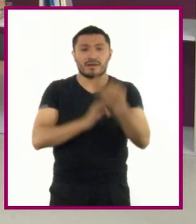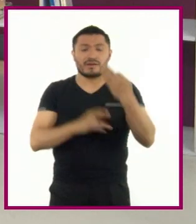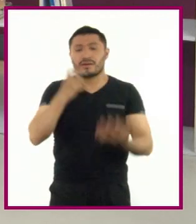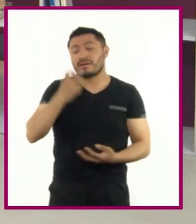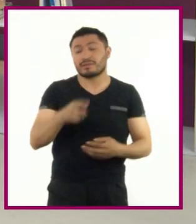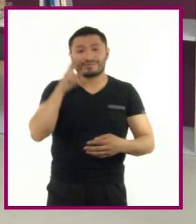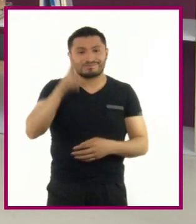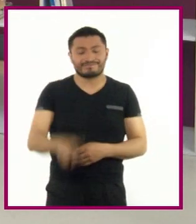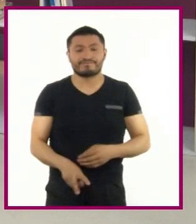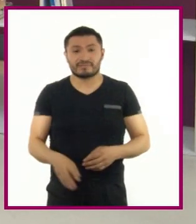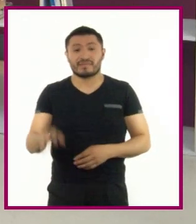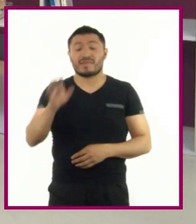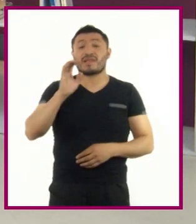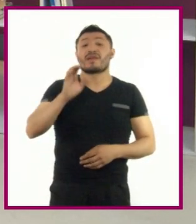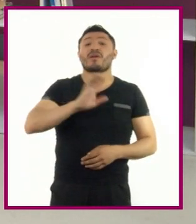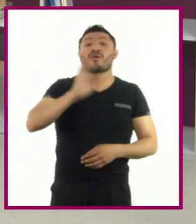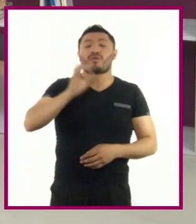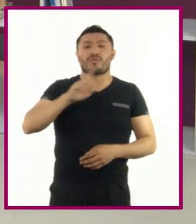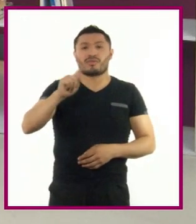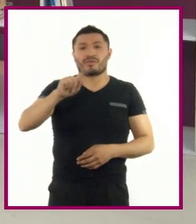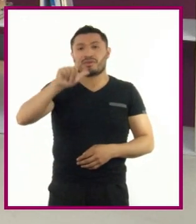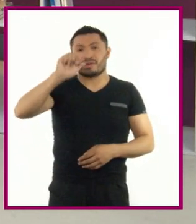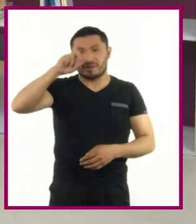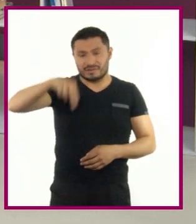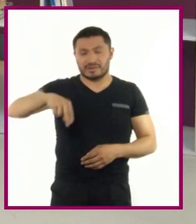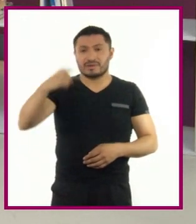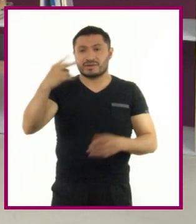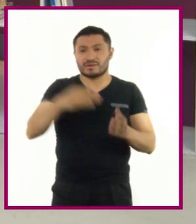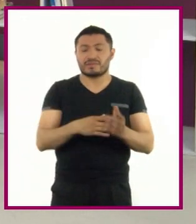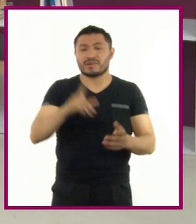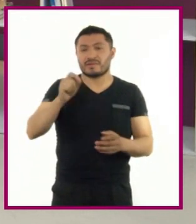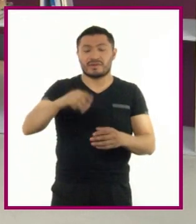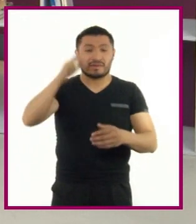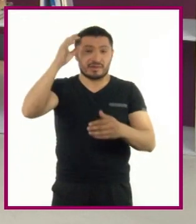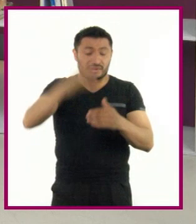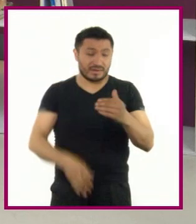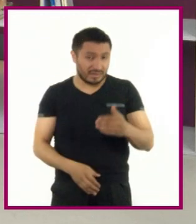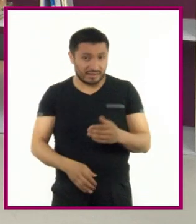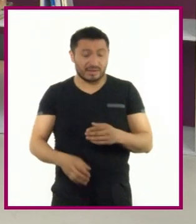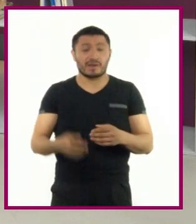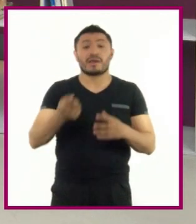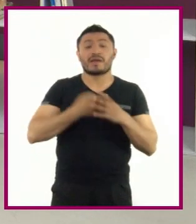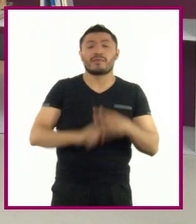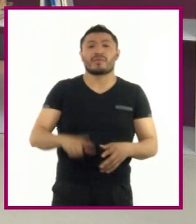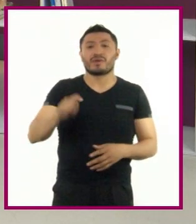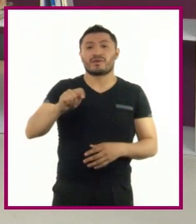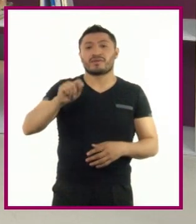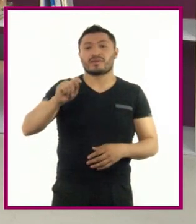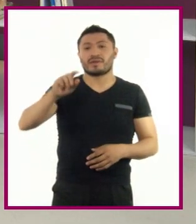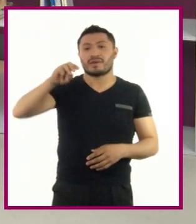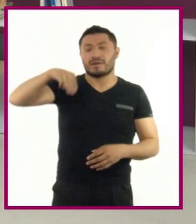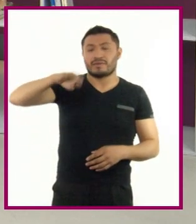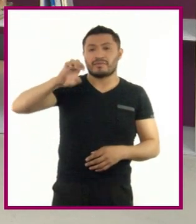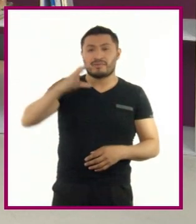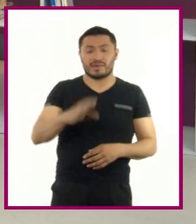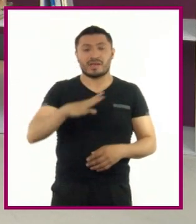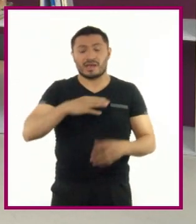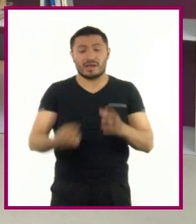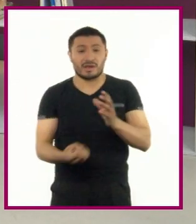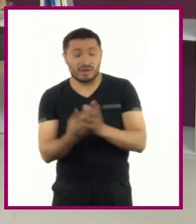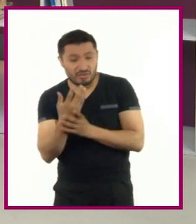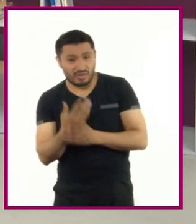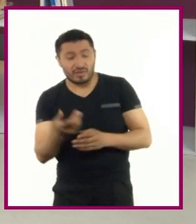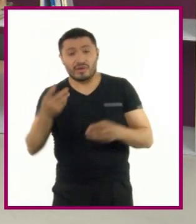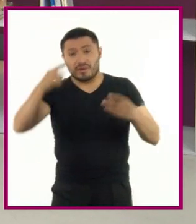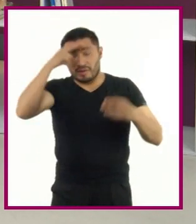realidad, una vez que el Telecán perdió su vigencia en 2020, entró en vigor el TEMEC, que renovaría la inclusión de México en